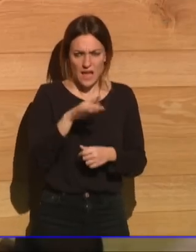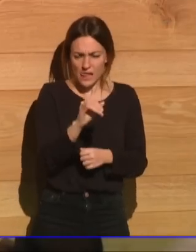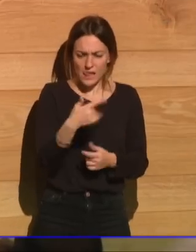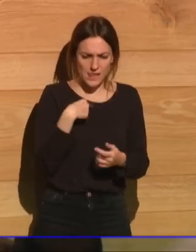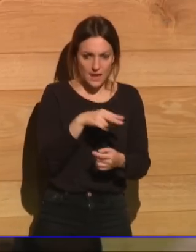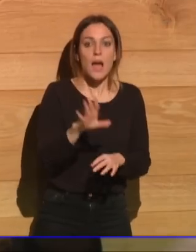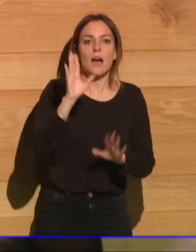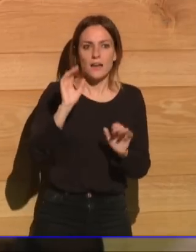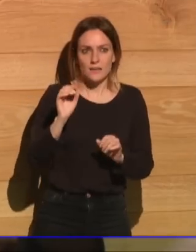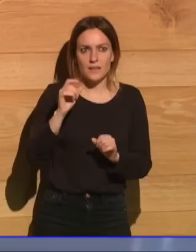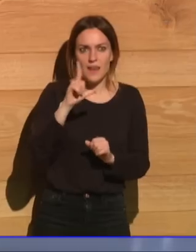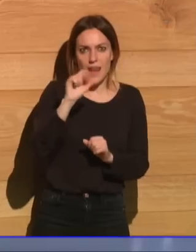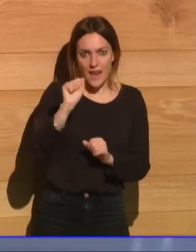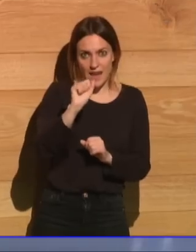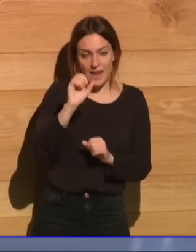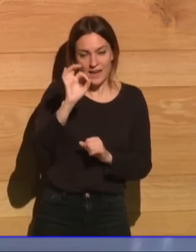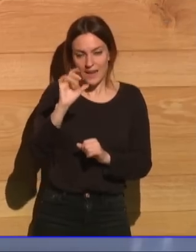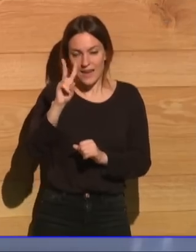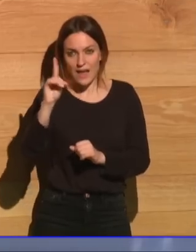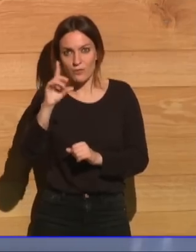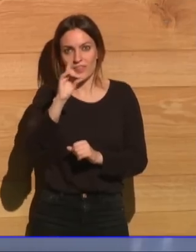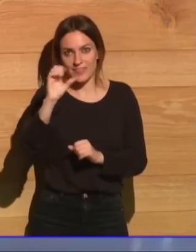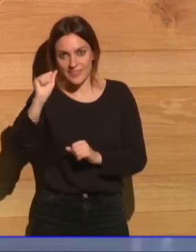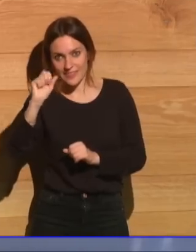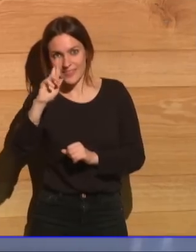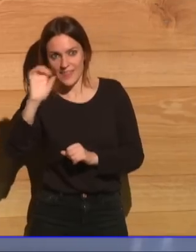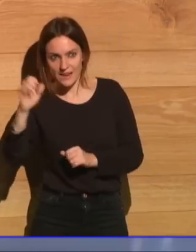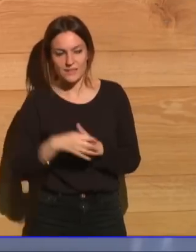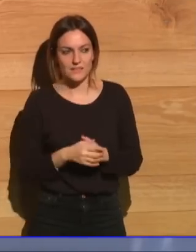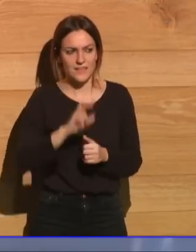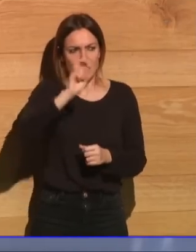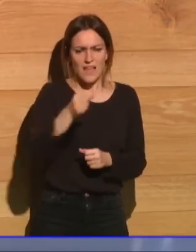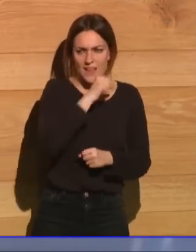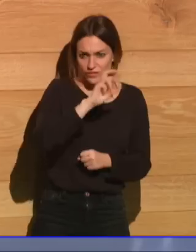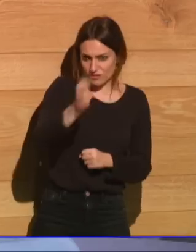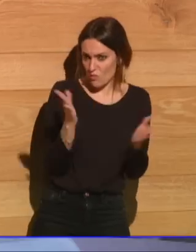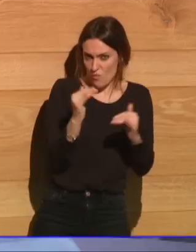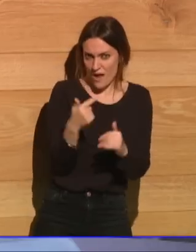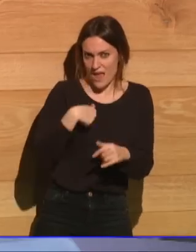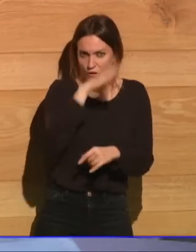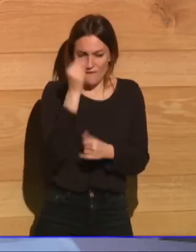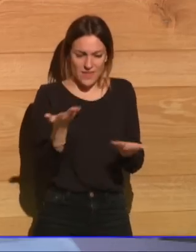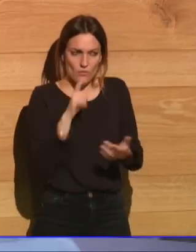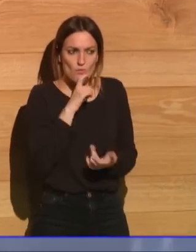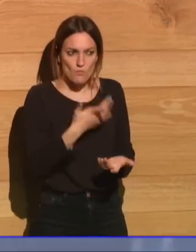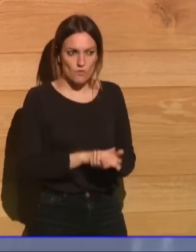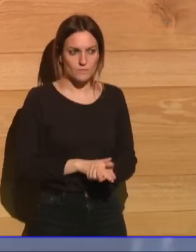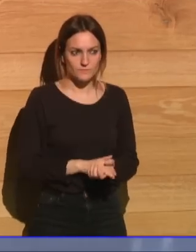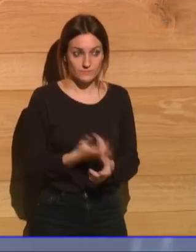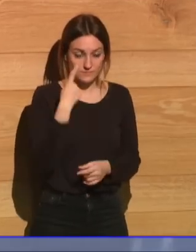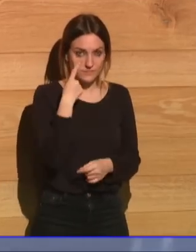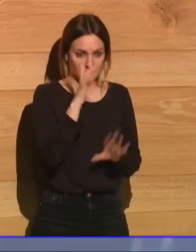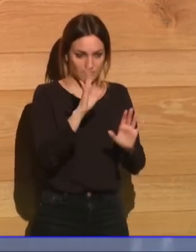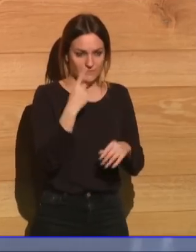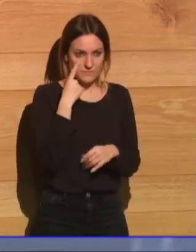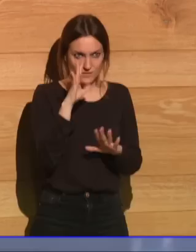El Out There. Out Here on Fíjate, My para Own. no ser un musical, que haya tantas canciones, es curioso. ¿eh? Tantas. Llama la Ojo, atención, ¿verdad? Ojo, Es sorprendente. si queréis. Compuestas flipar,